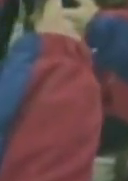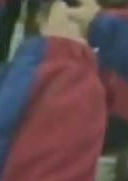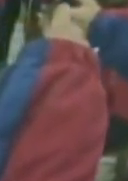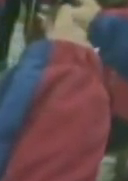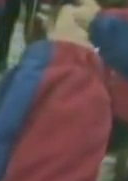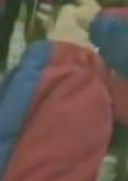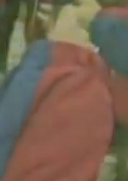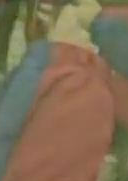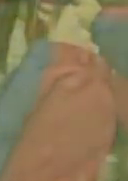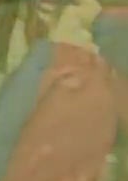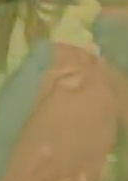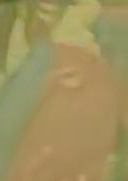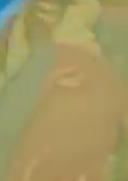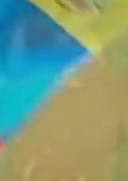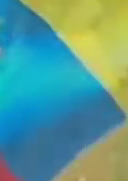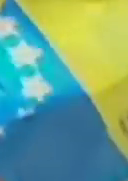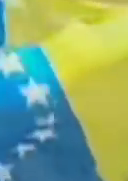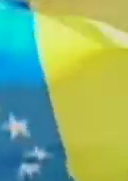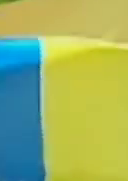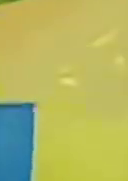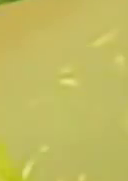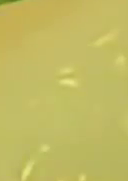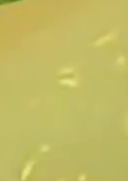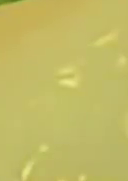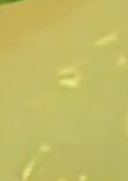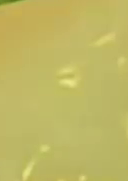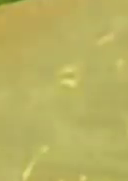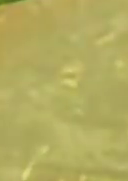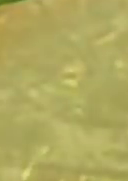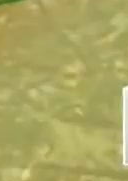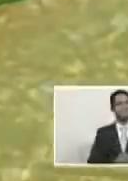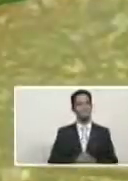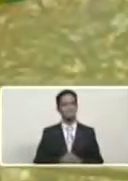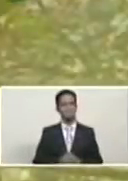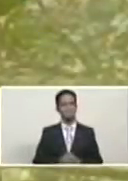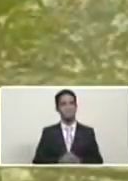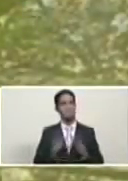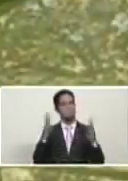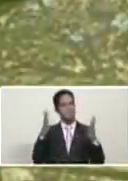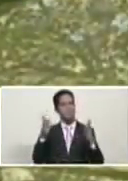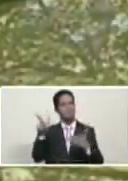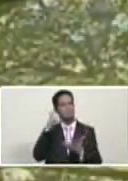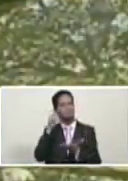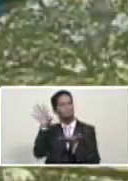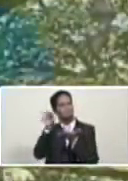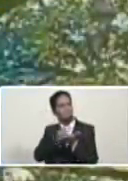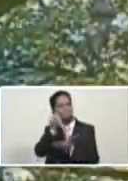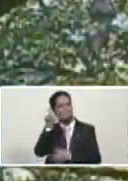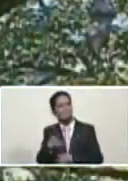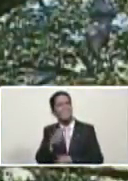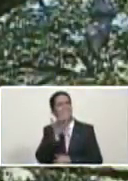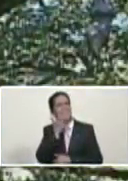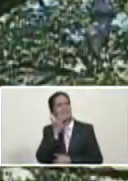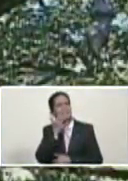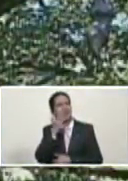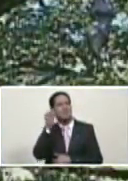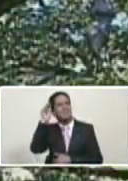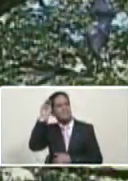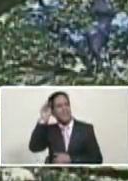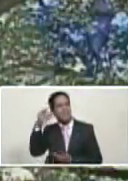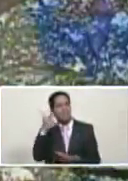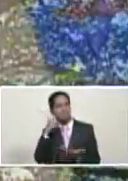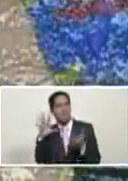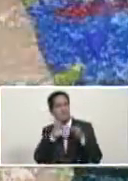Bravo, bravo. Y sigamos el ejemplo del maestro Abreu, del sistema de orquestas para unir el